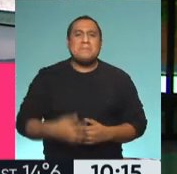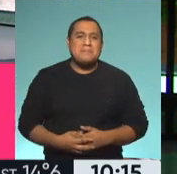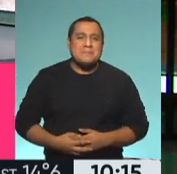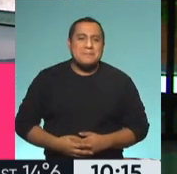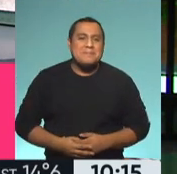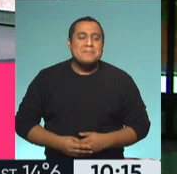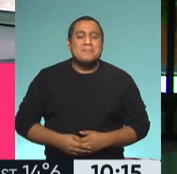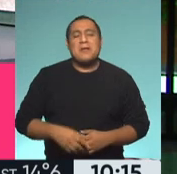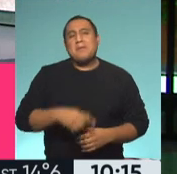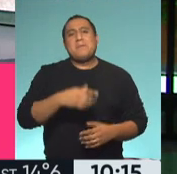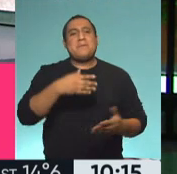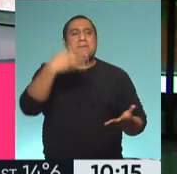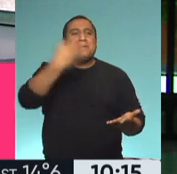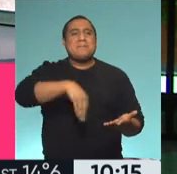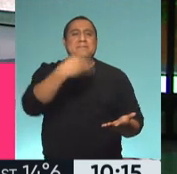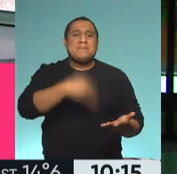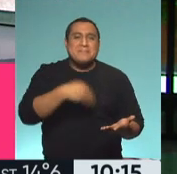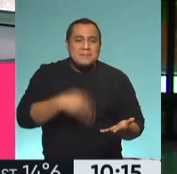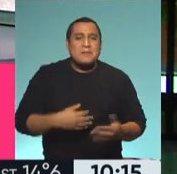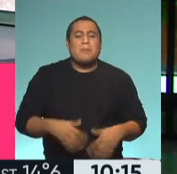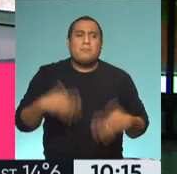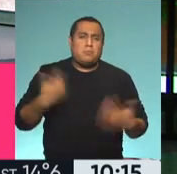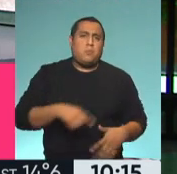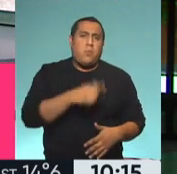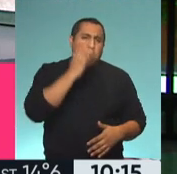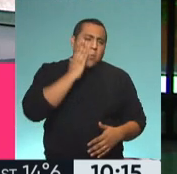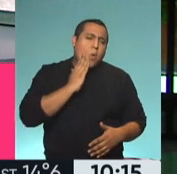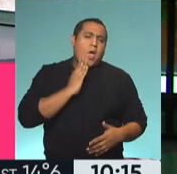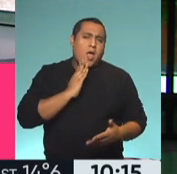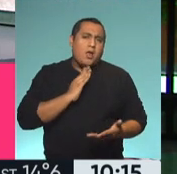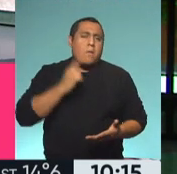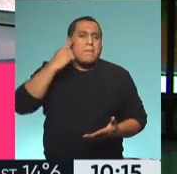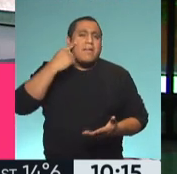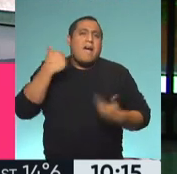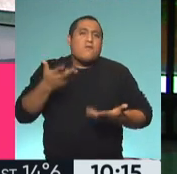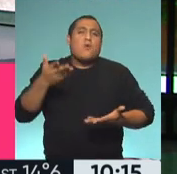Genio y realmente un humanista, ¿no? Un gran humanista.